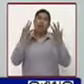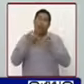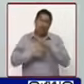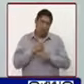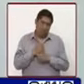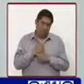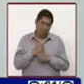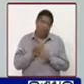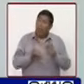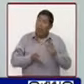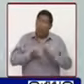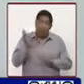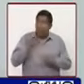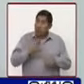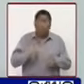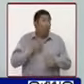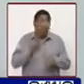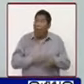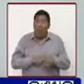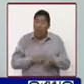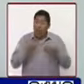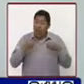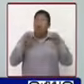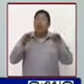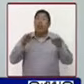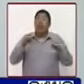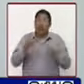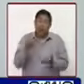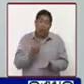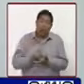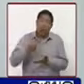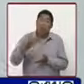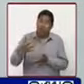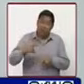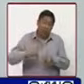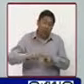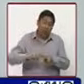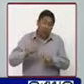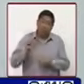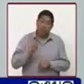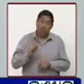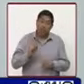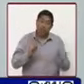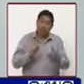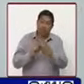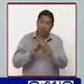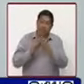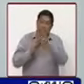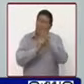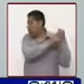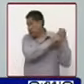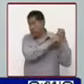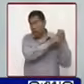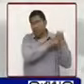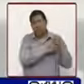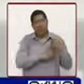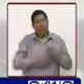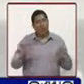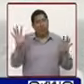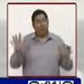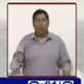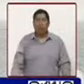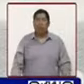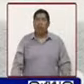años de edad que se dirigía a una tienda a comprar sal. Fue interceptada por un sujeto y este procedió a agredirla.